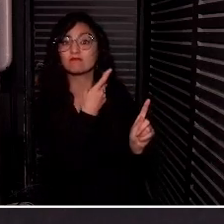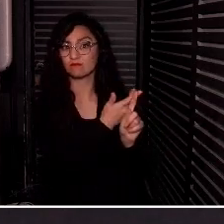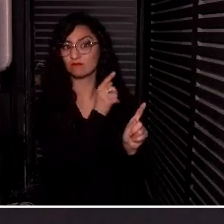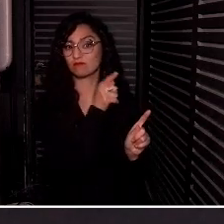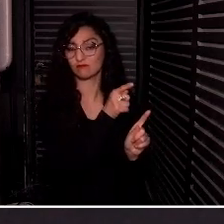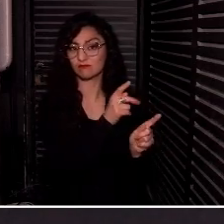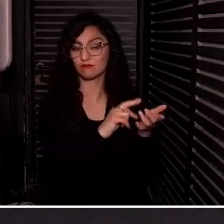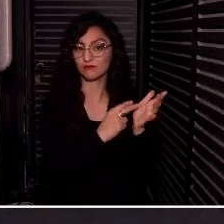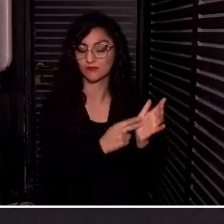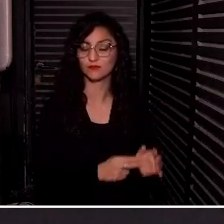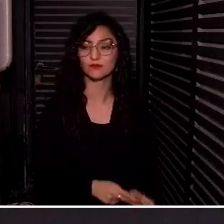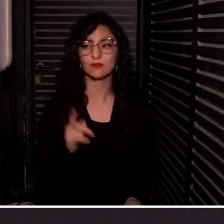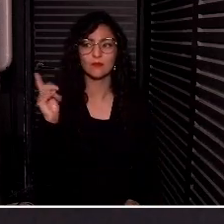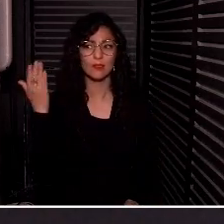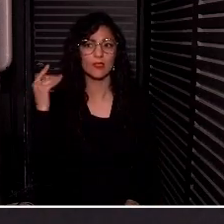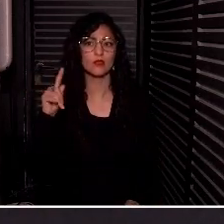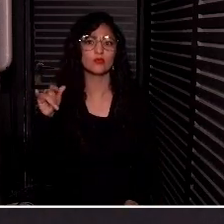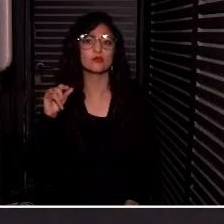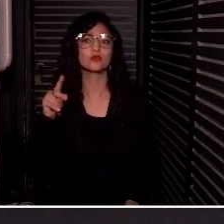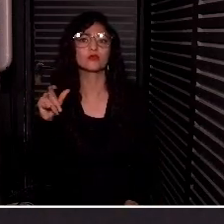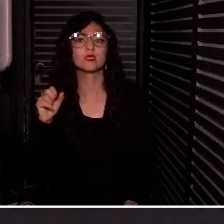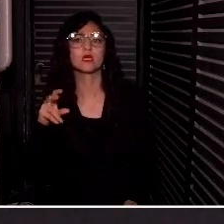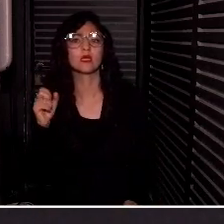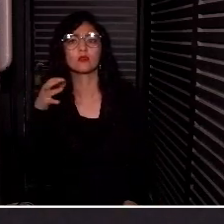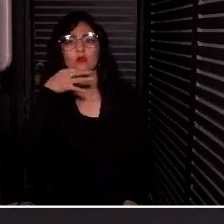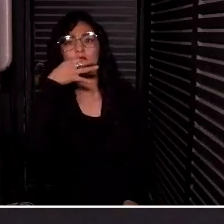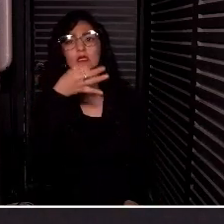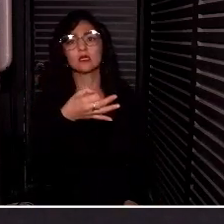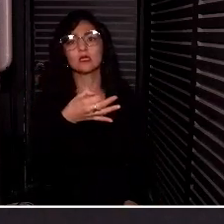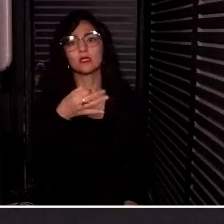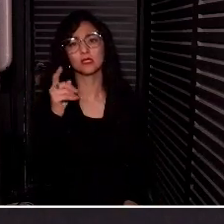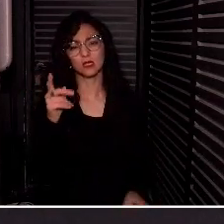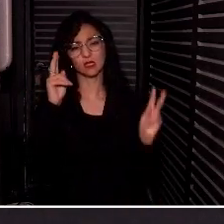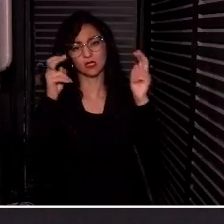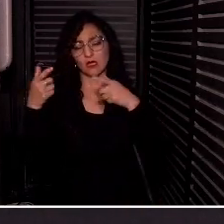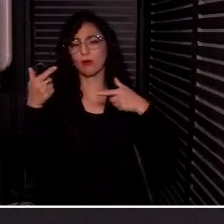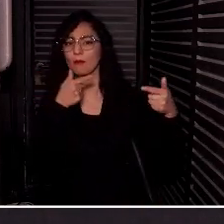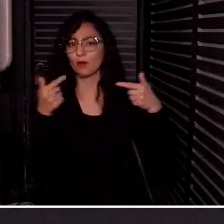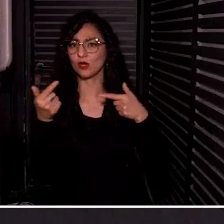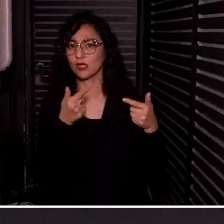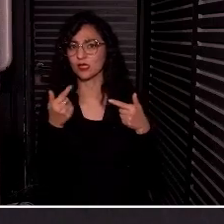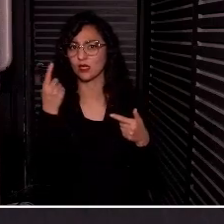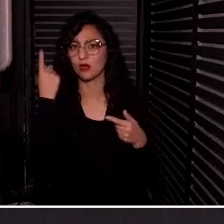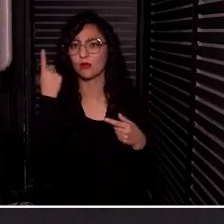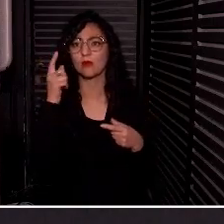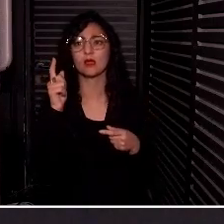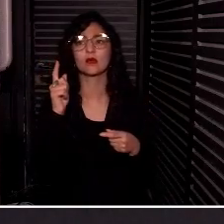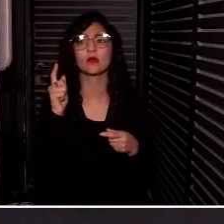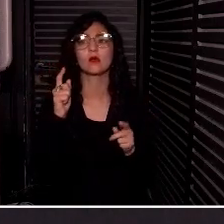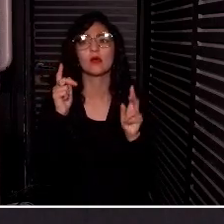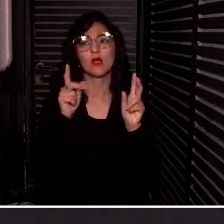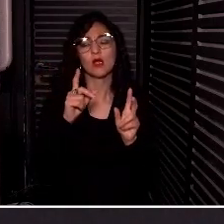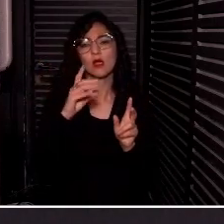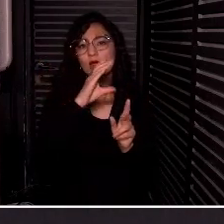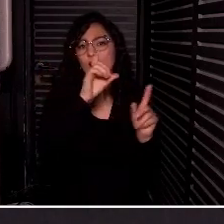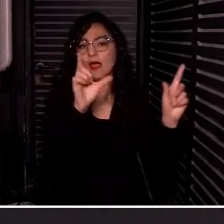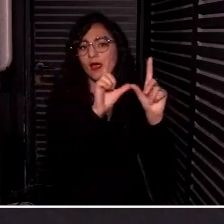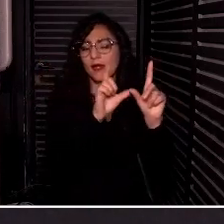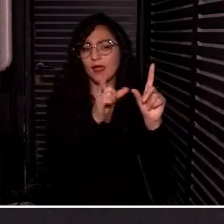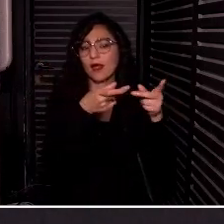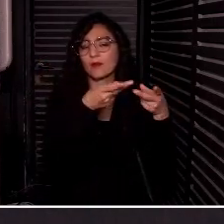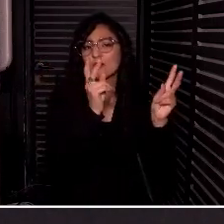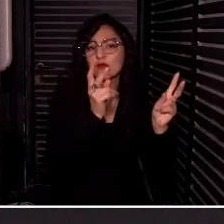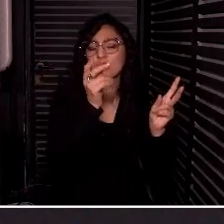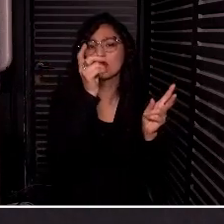Susana dijiste en un minuto el tema de la cosa política no que finalmente si es que el canal fuera público y